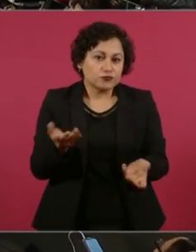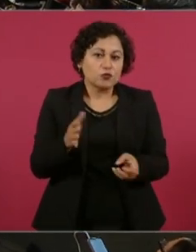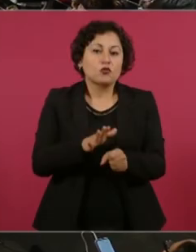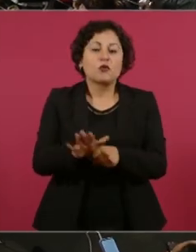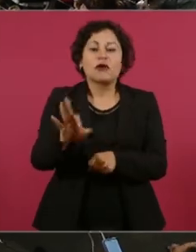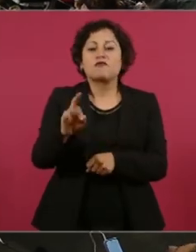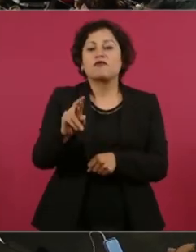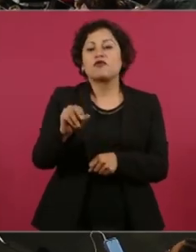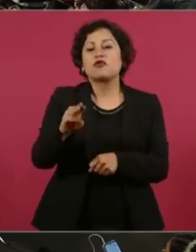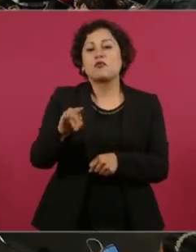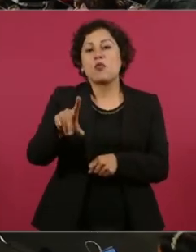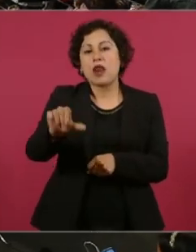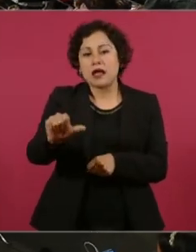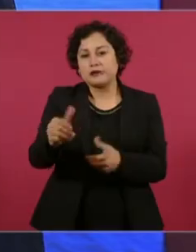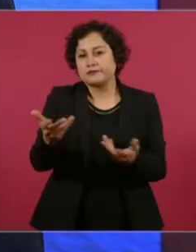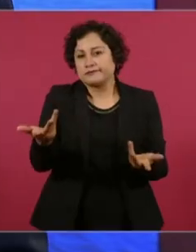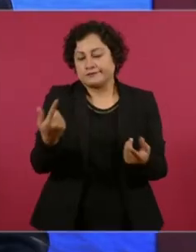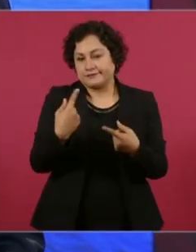en Chihuahua o en